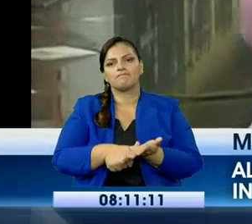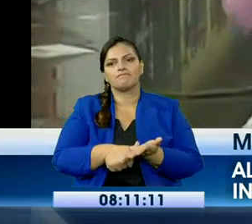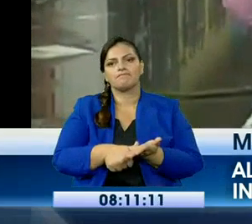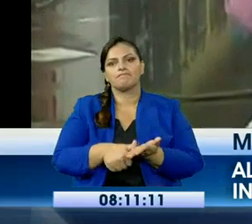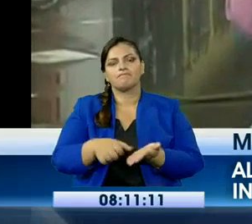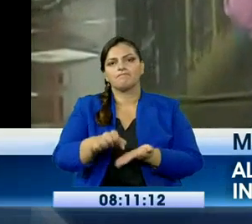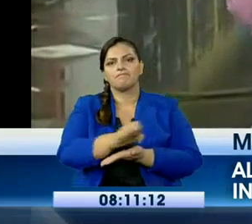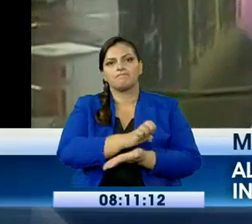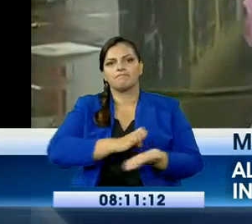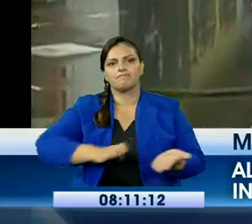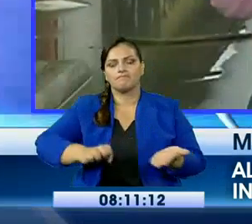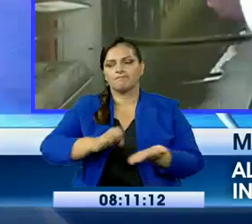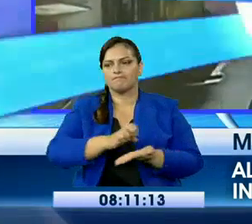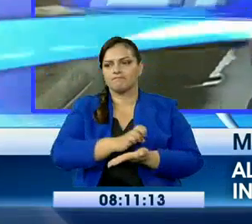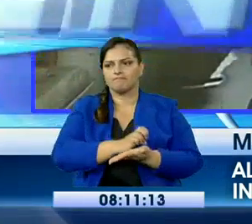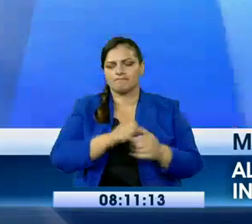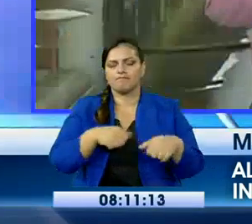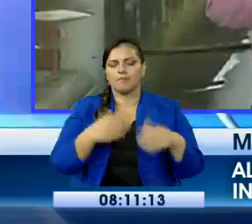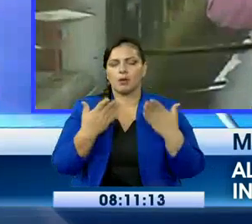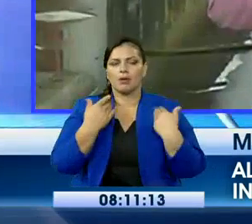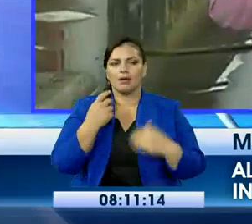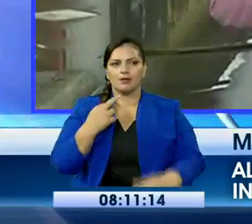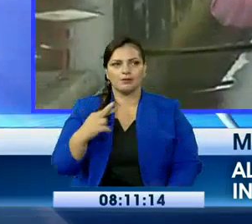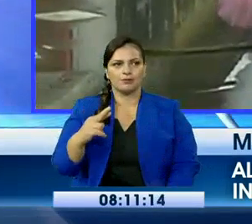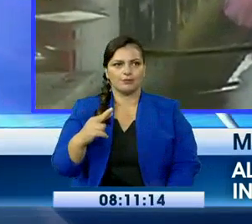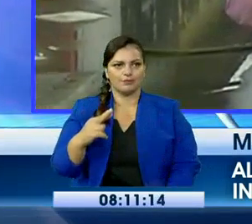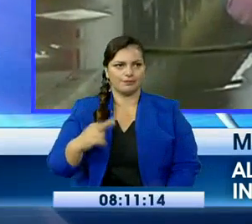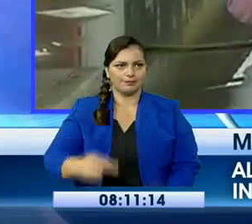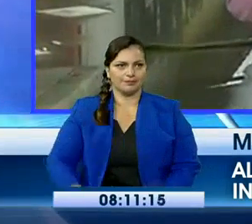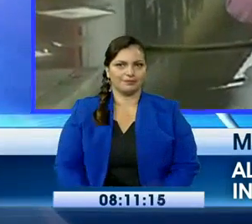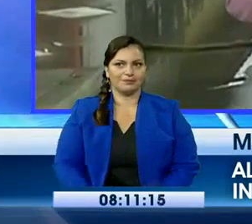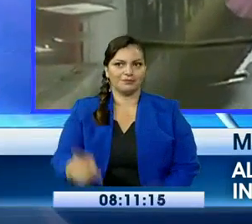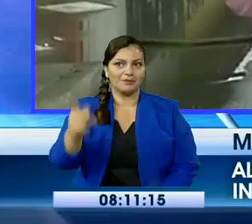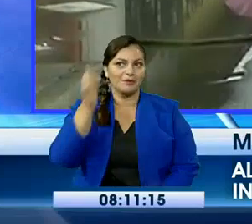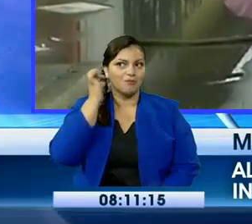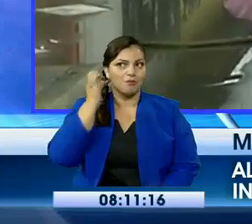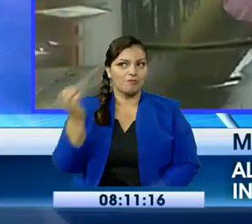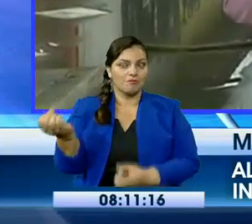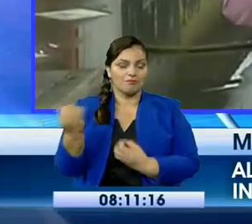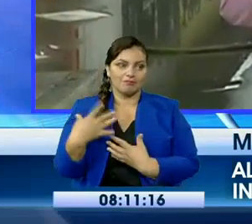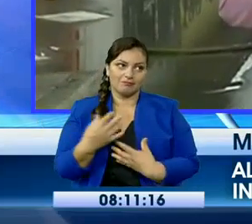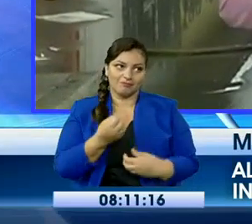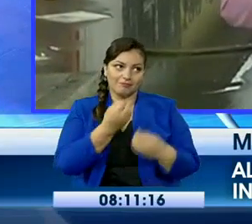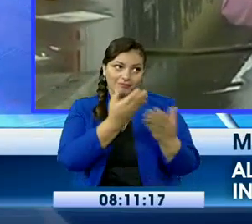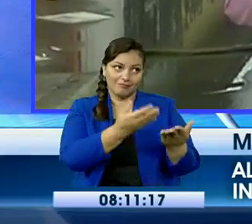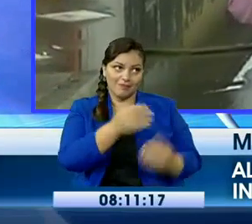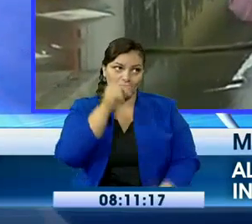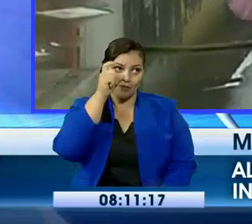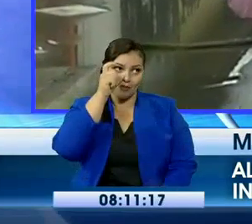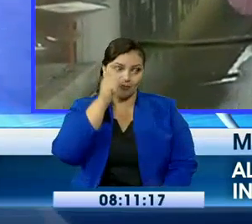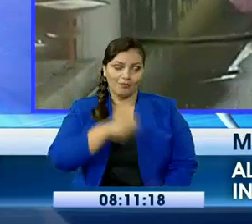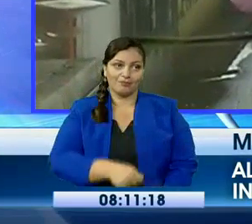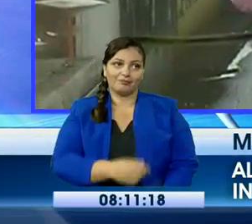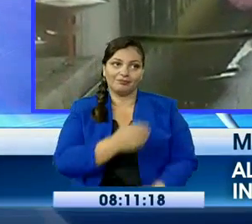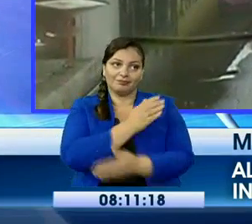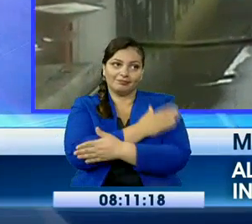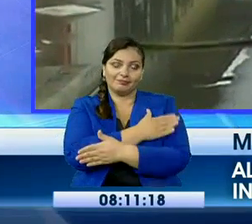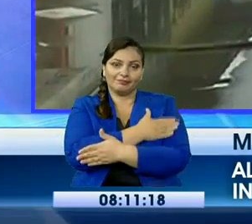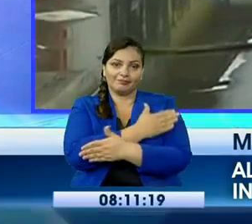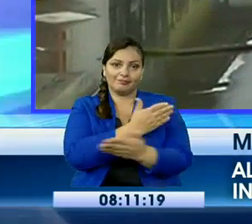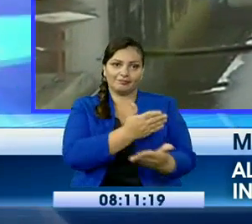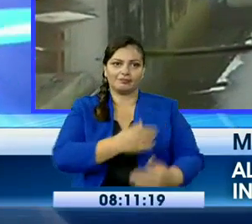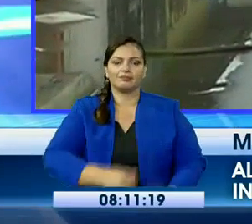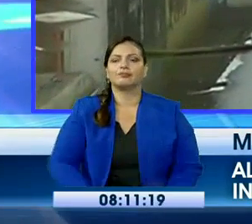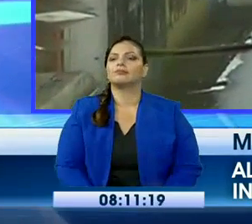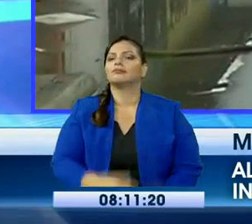Hugo, muy buenos días. La señora insiste con los saludos, Hugo. Que venga a visitarla. Agradezcale de mi parte,